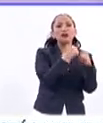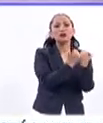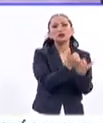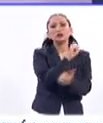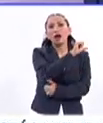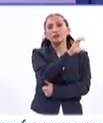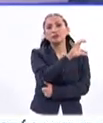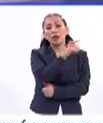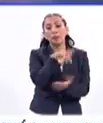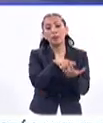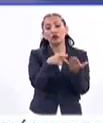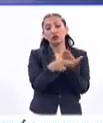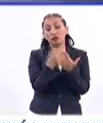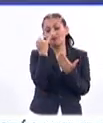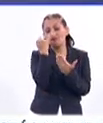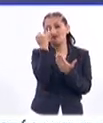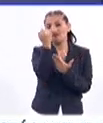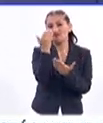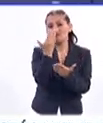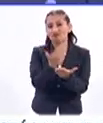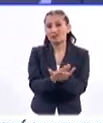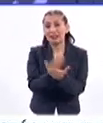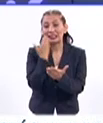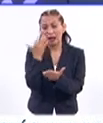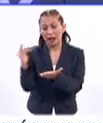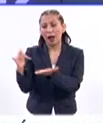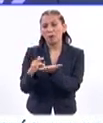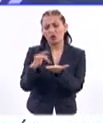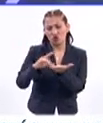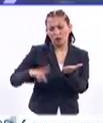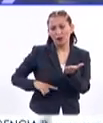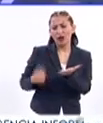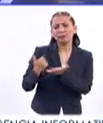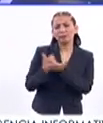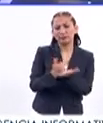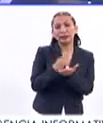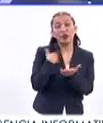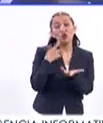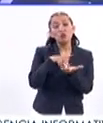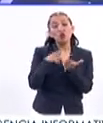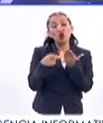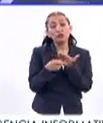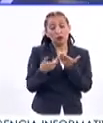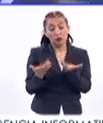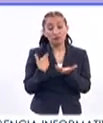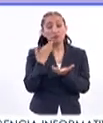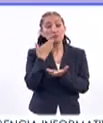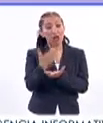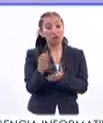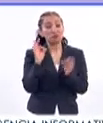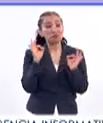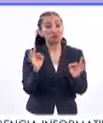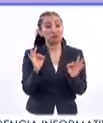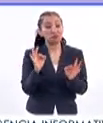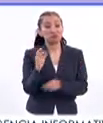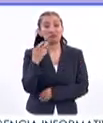un proyecto que buscó el apoyo del gobierno y surgió un proyecto muy noble que